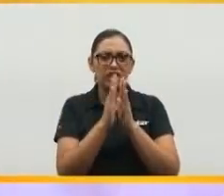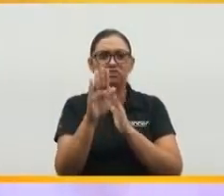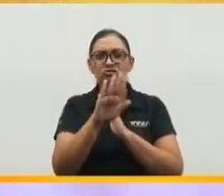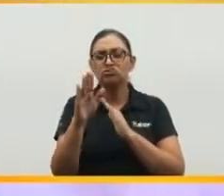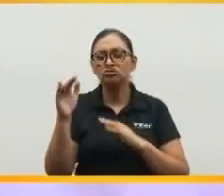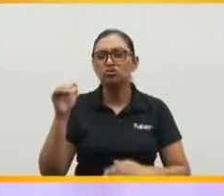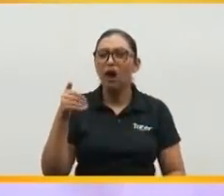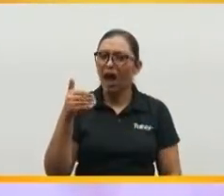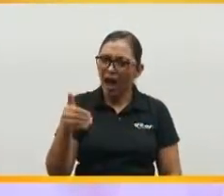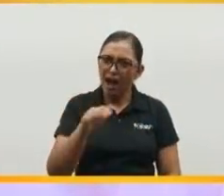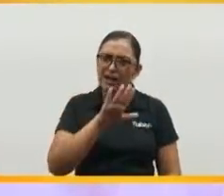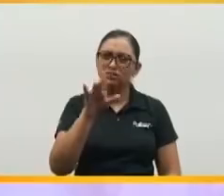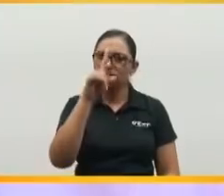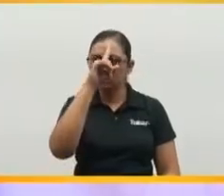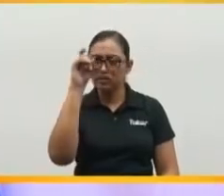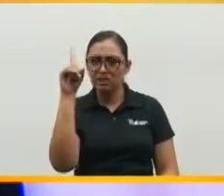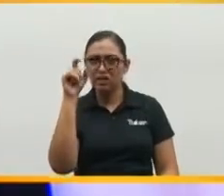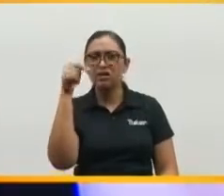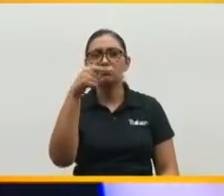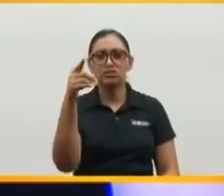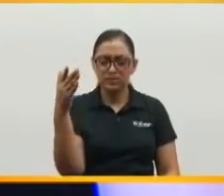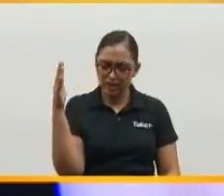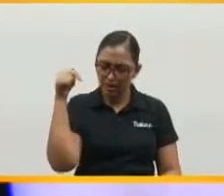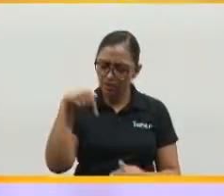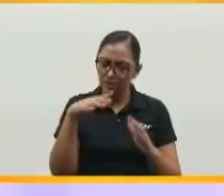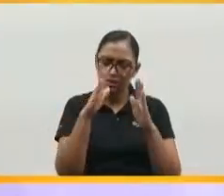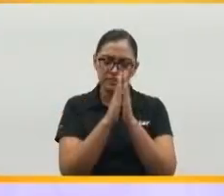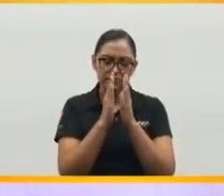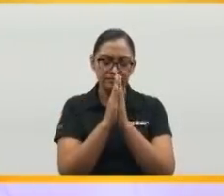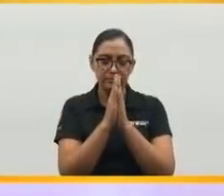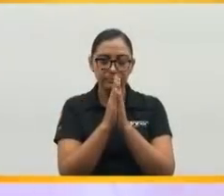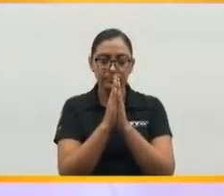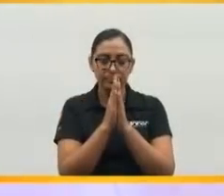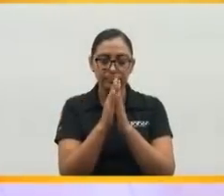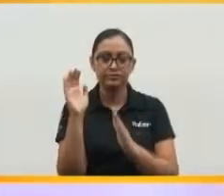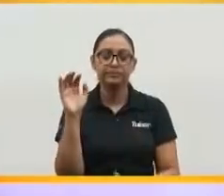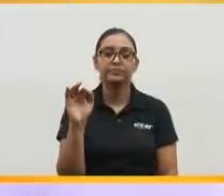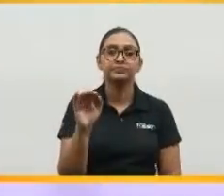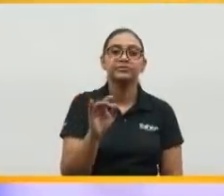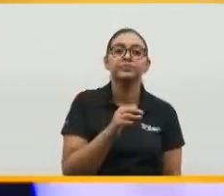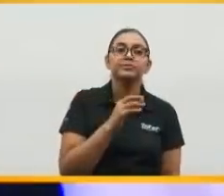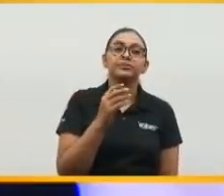pie. Mientras decimos al Señor, ven, Espíritu, ven y lléname, Señor. Ven,